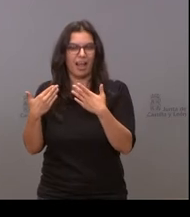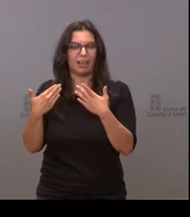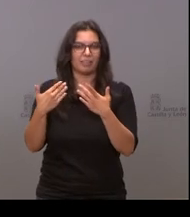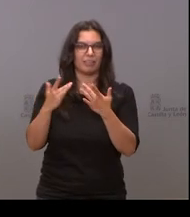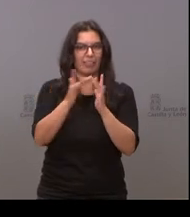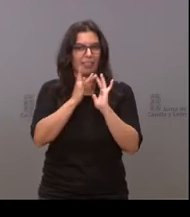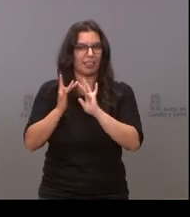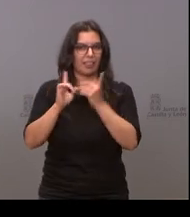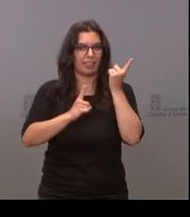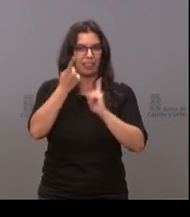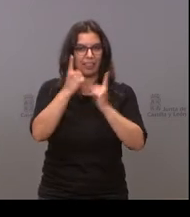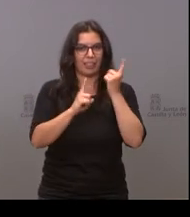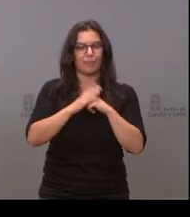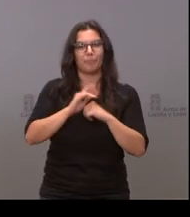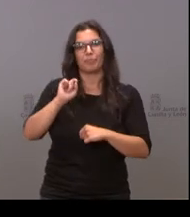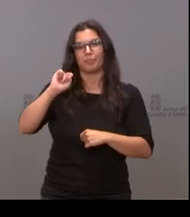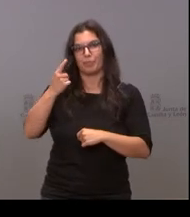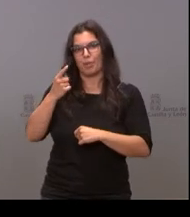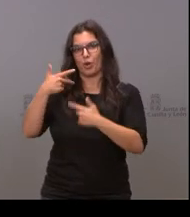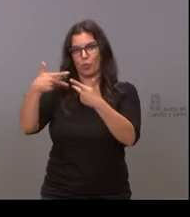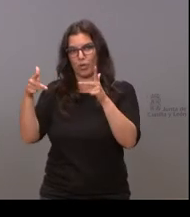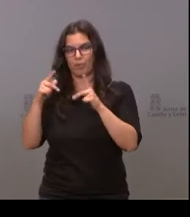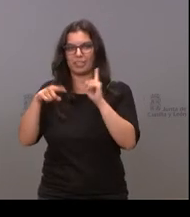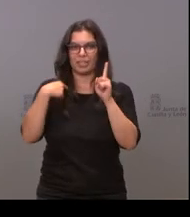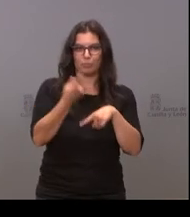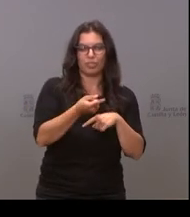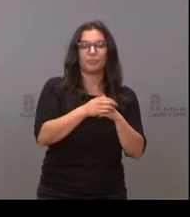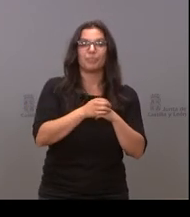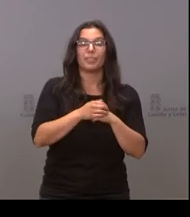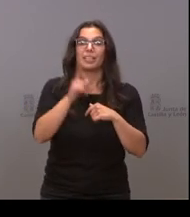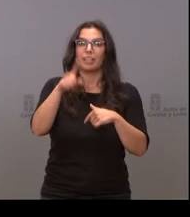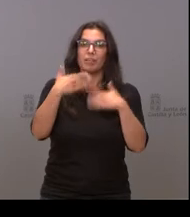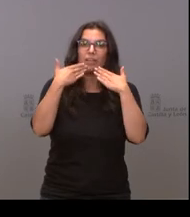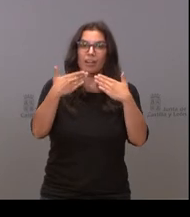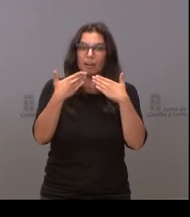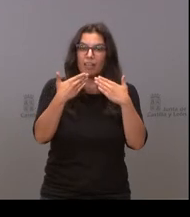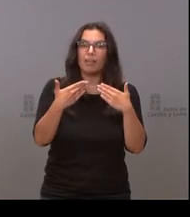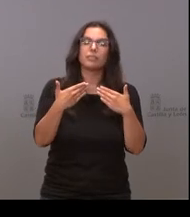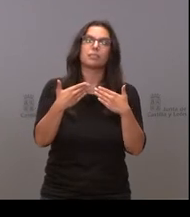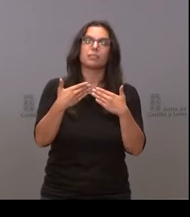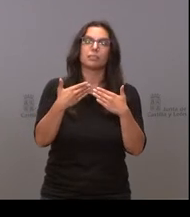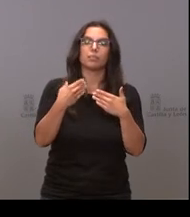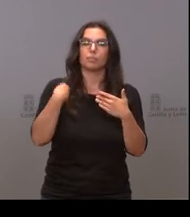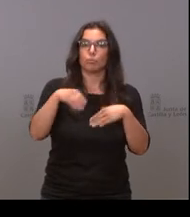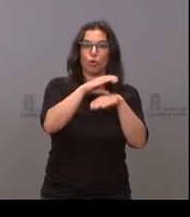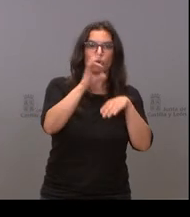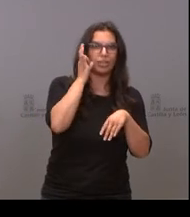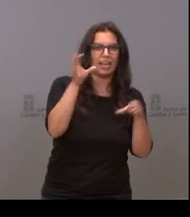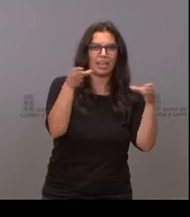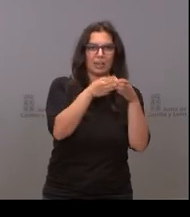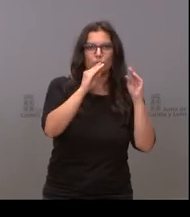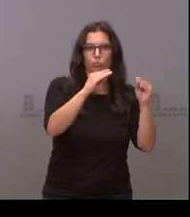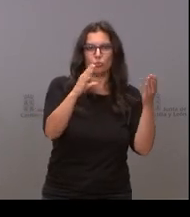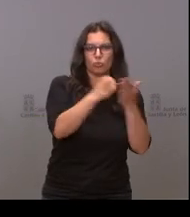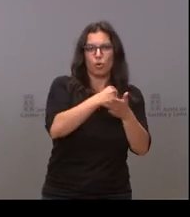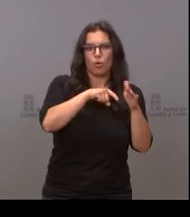después de atender a los medios de comunicación pero también agradecer a quienes han hecho posible desde la consejera y todo su equipo el